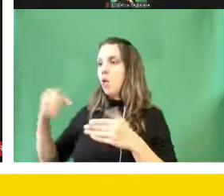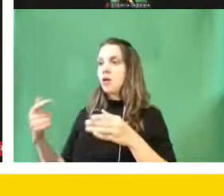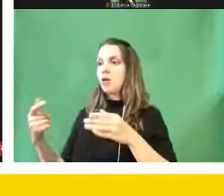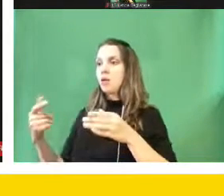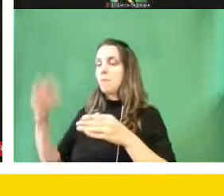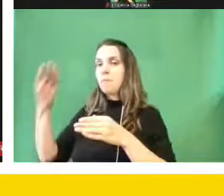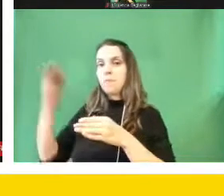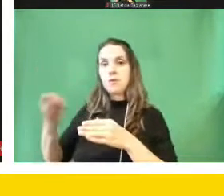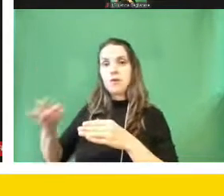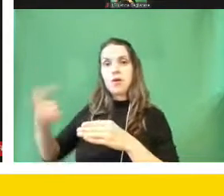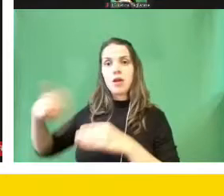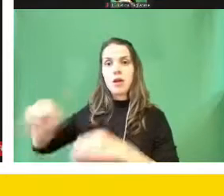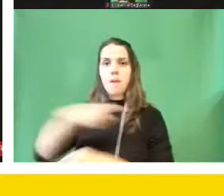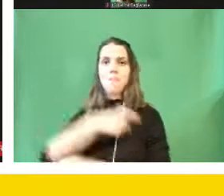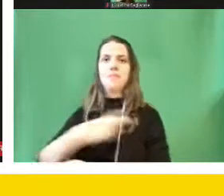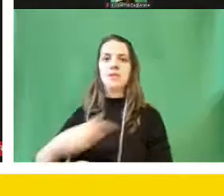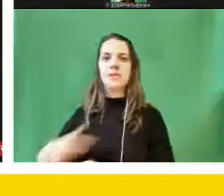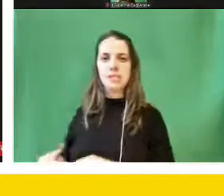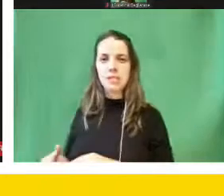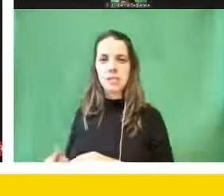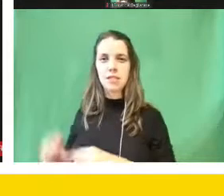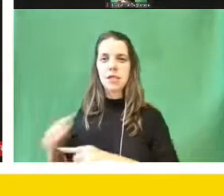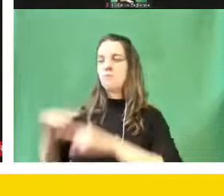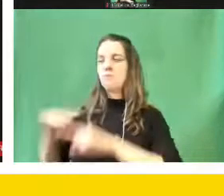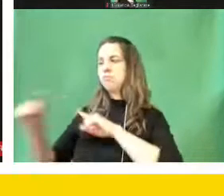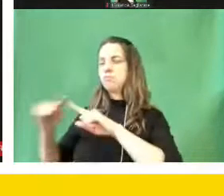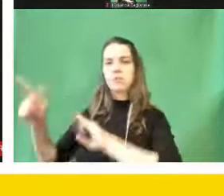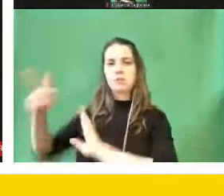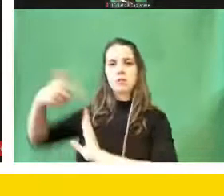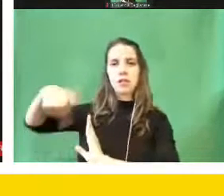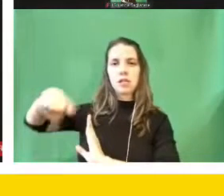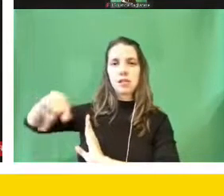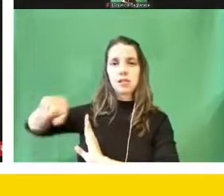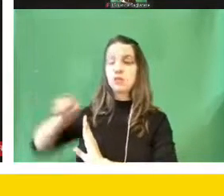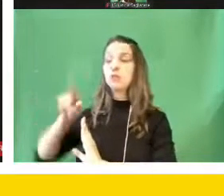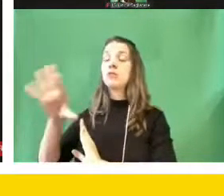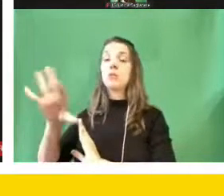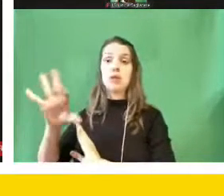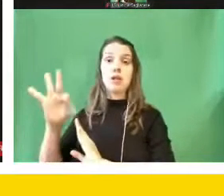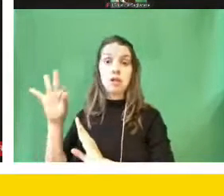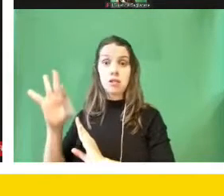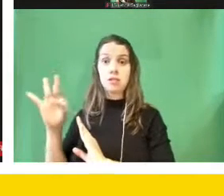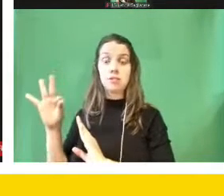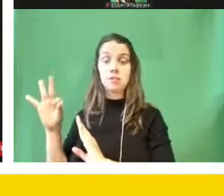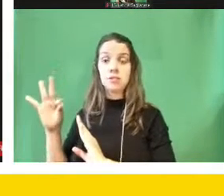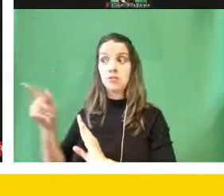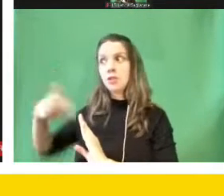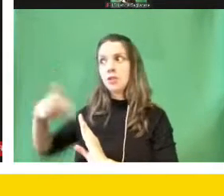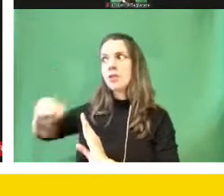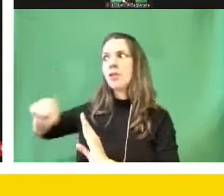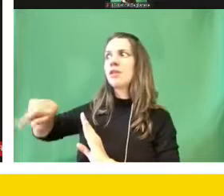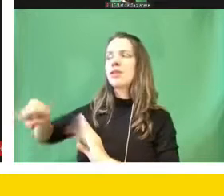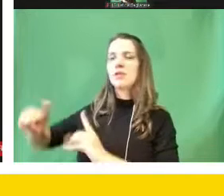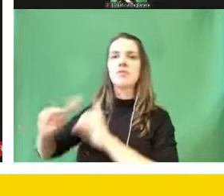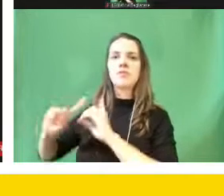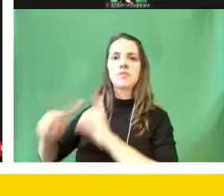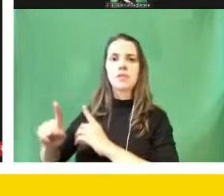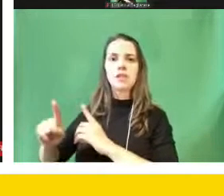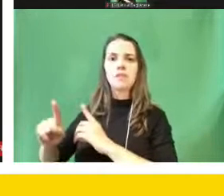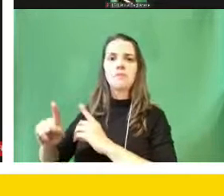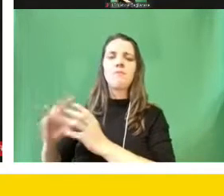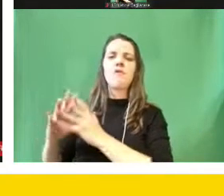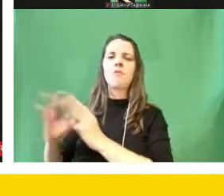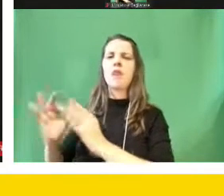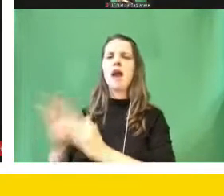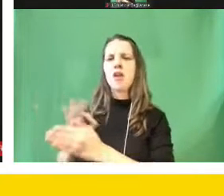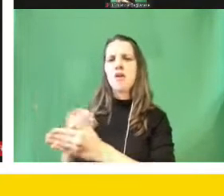presidente y por vocación y decisión también de todo lo que implica llevar tantos años militando